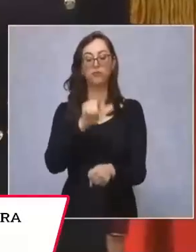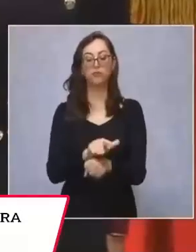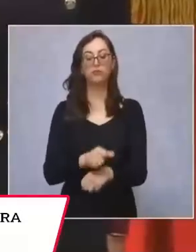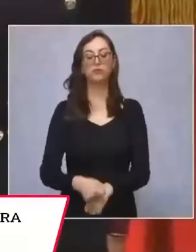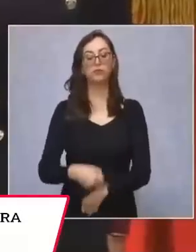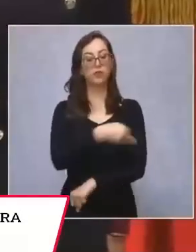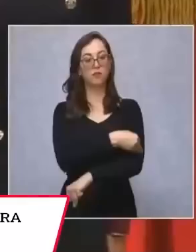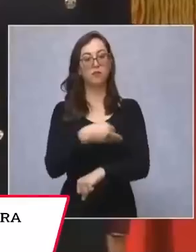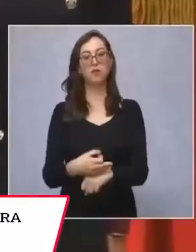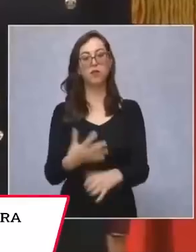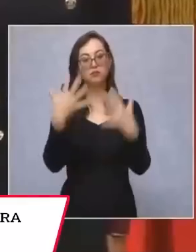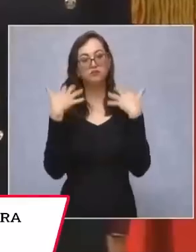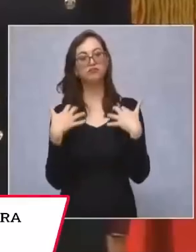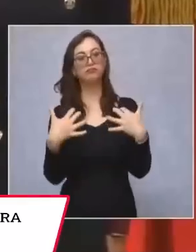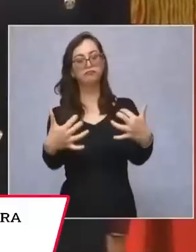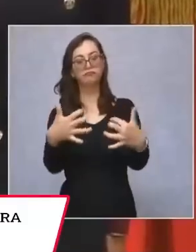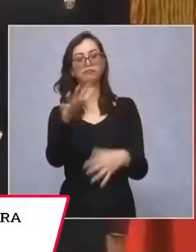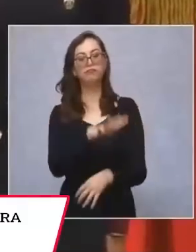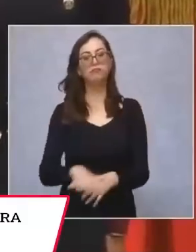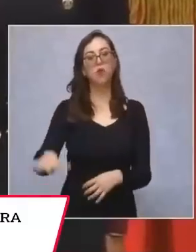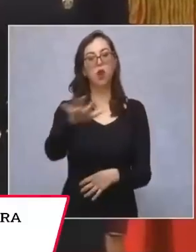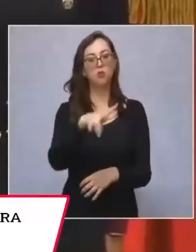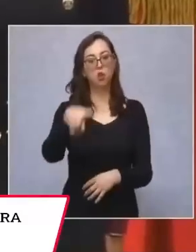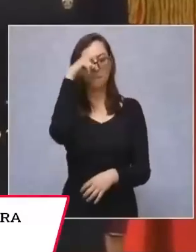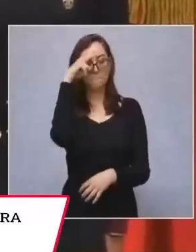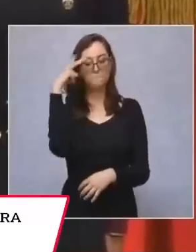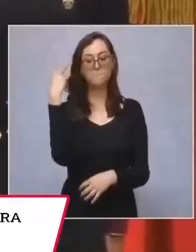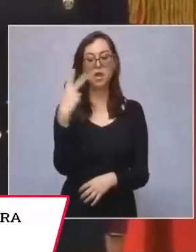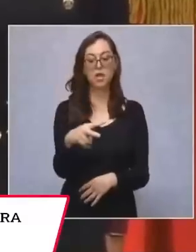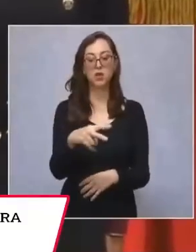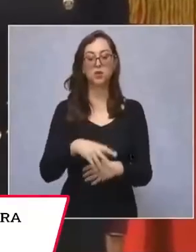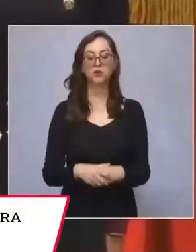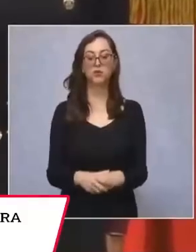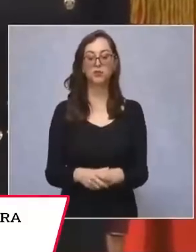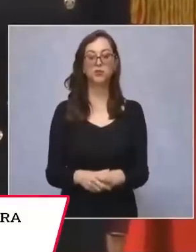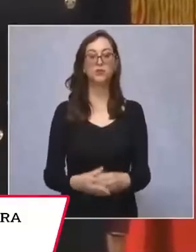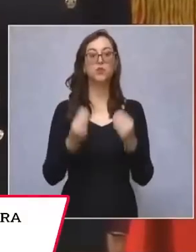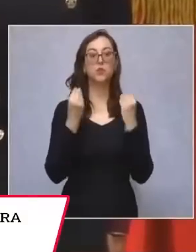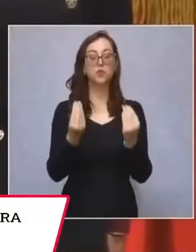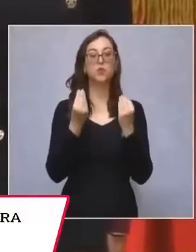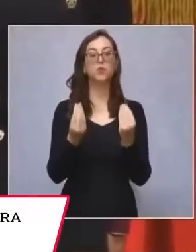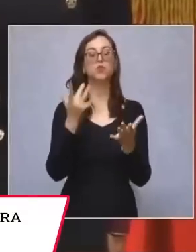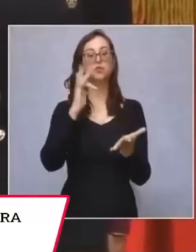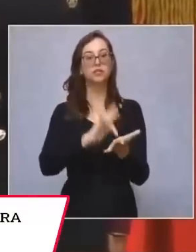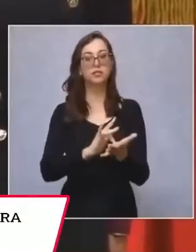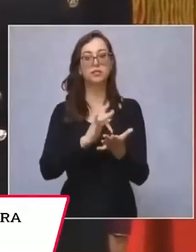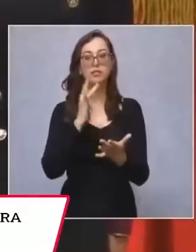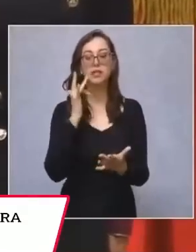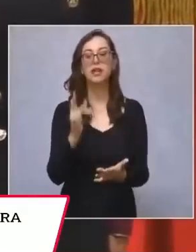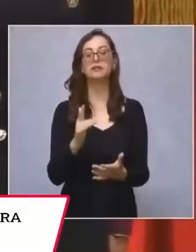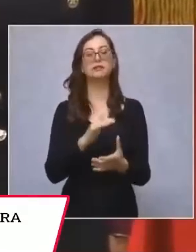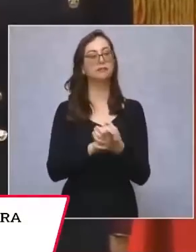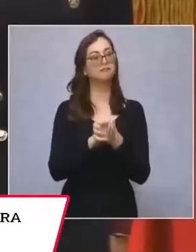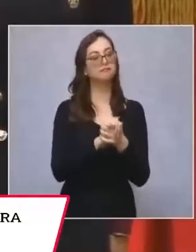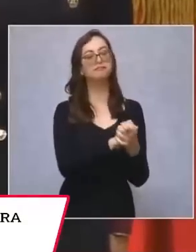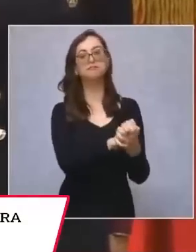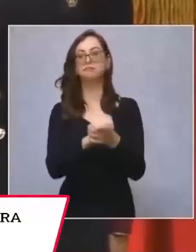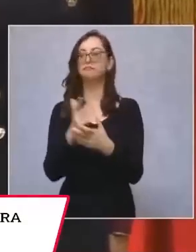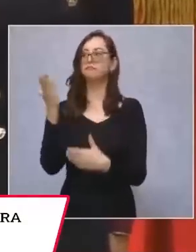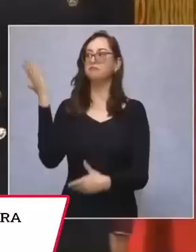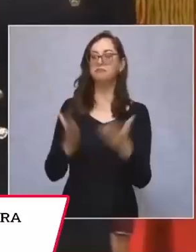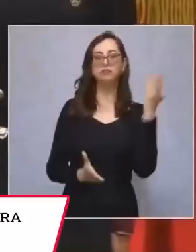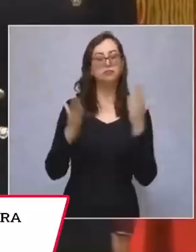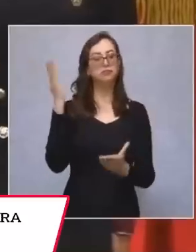ceremonia que tuvimos el día de hoy, pues cierra un ciclo bastante amplio. Son 50 años y es simbólico también que esté ahí